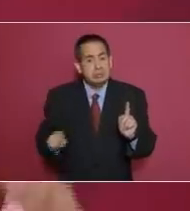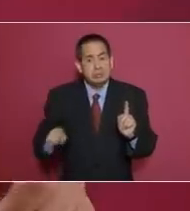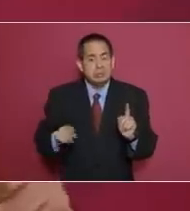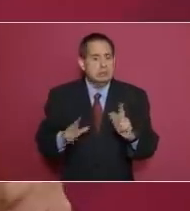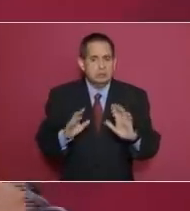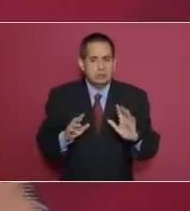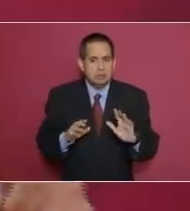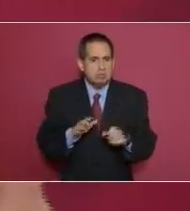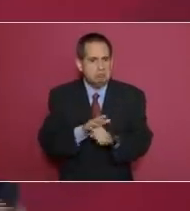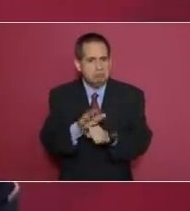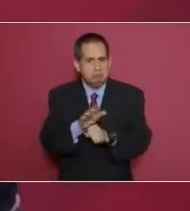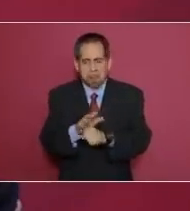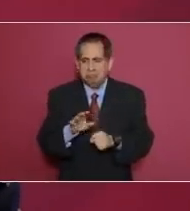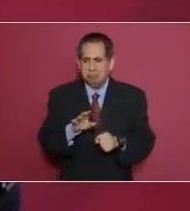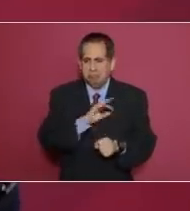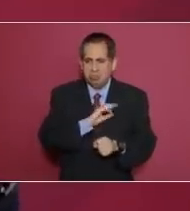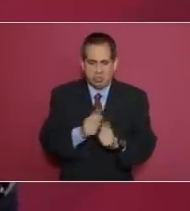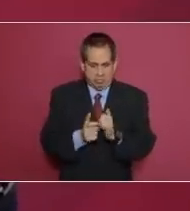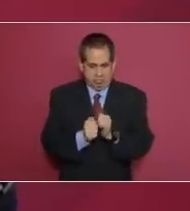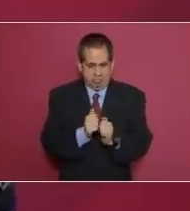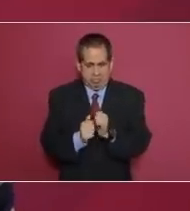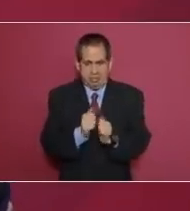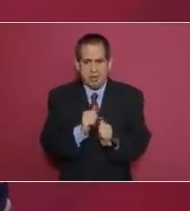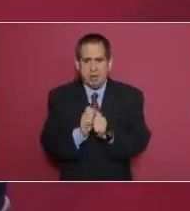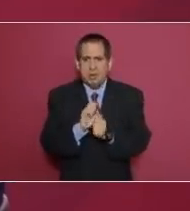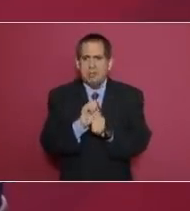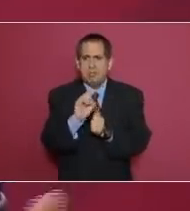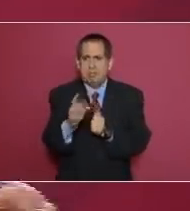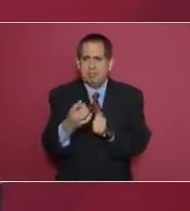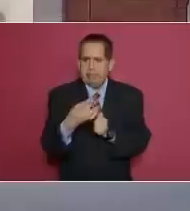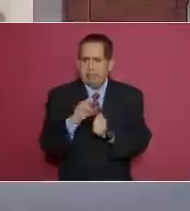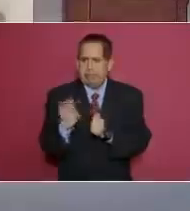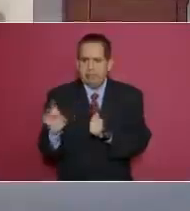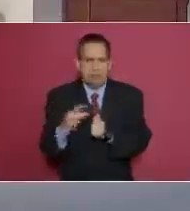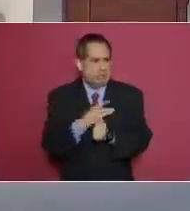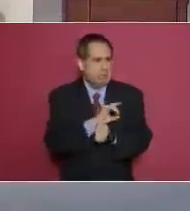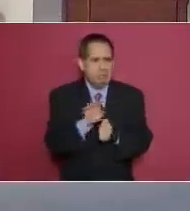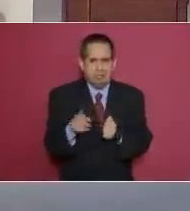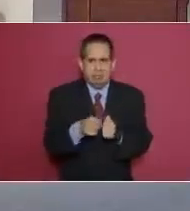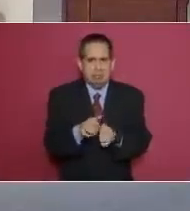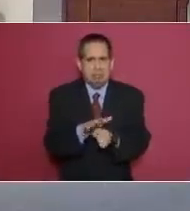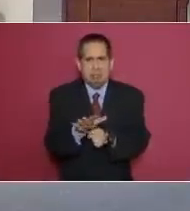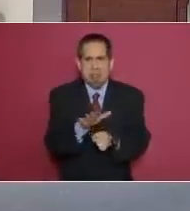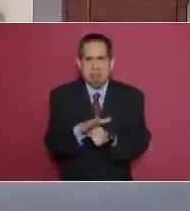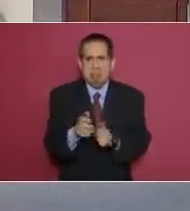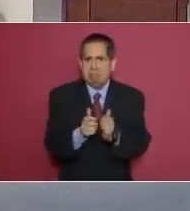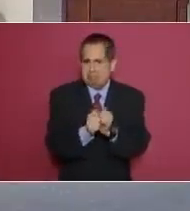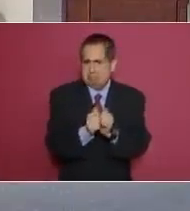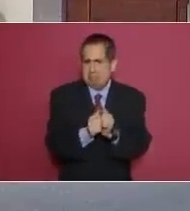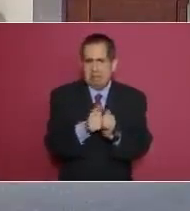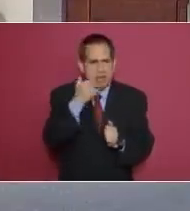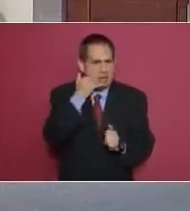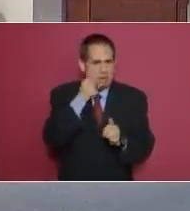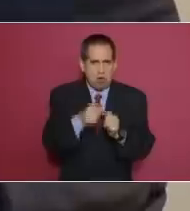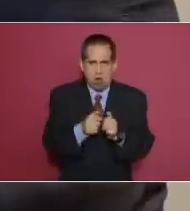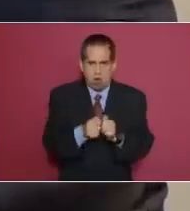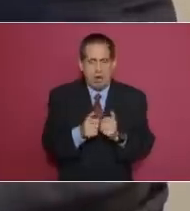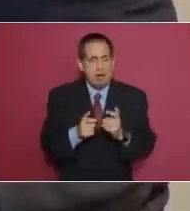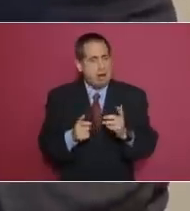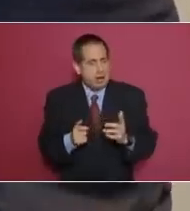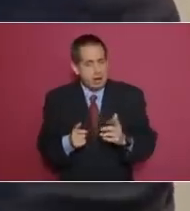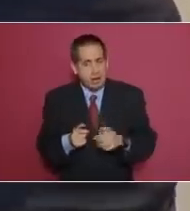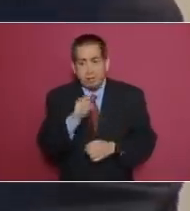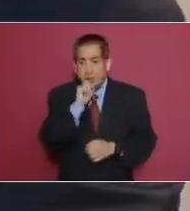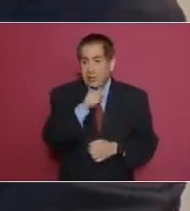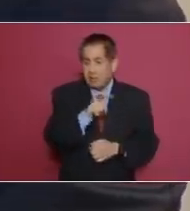sino que se puedan hacer los trámites con el teléfono. Pero también